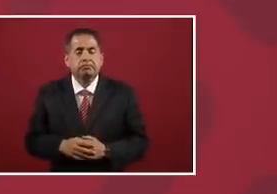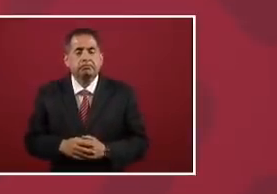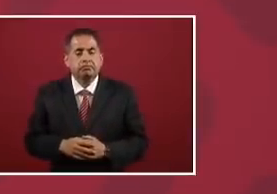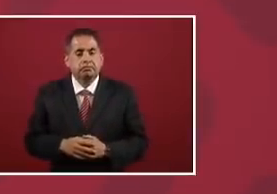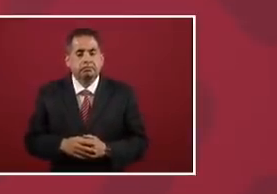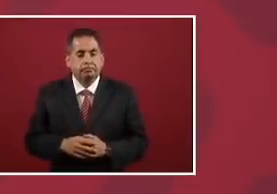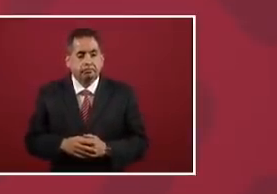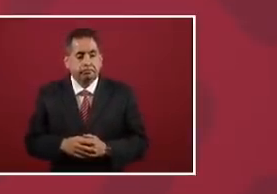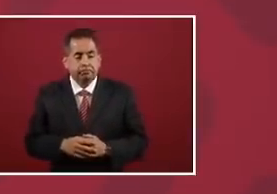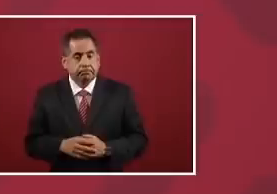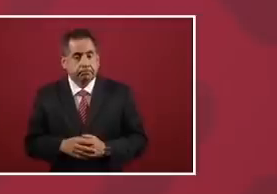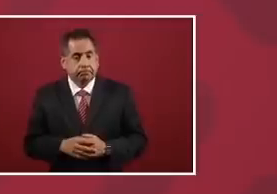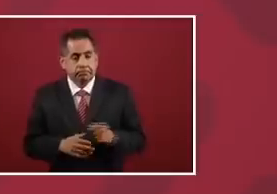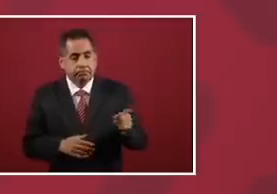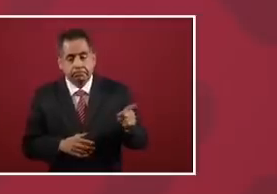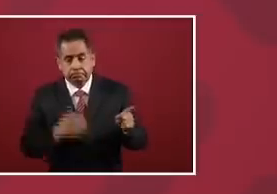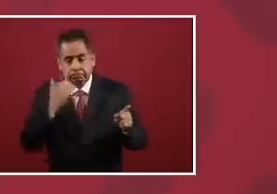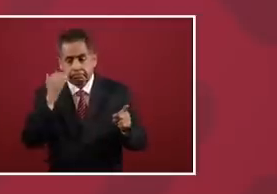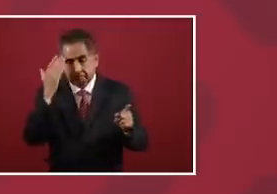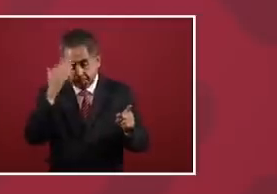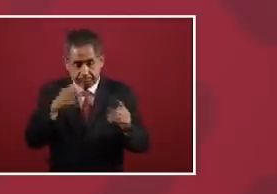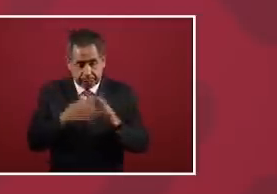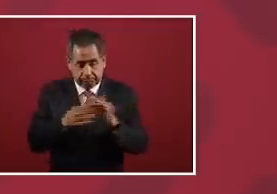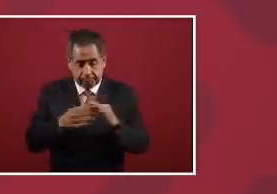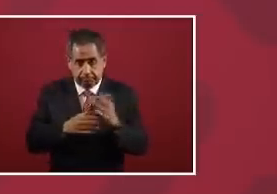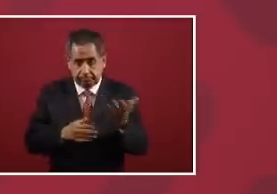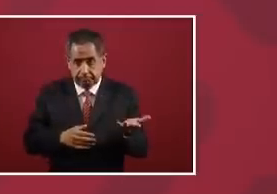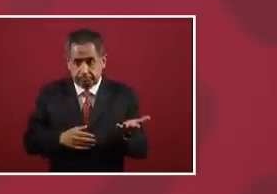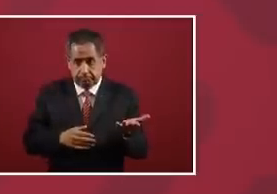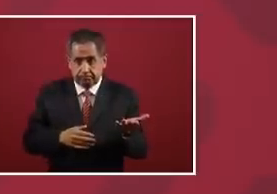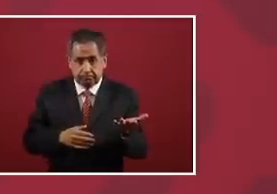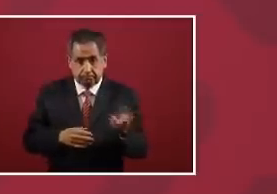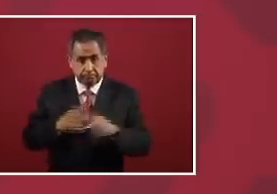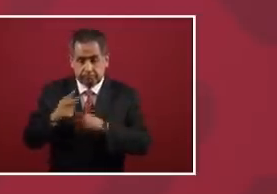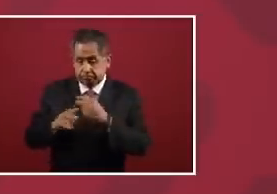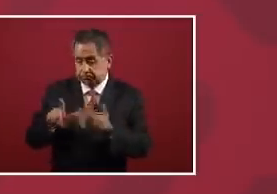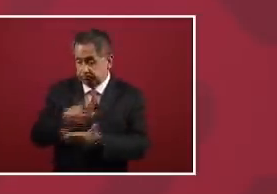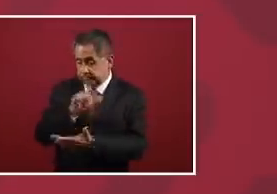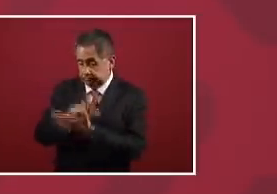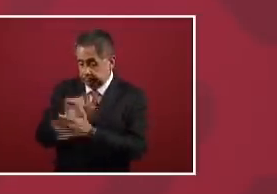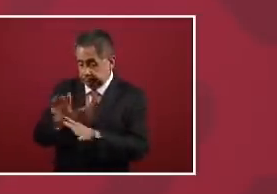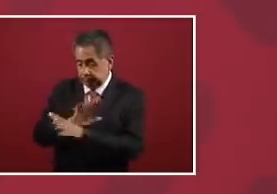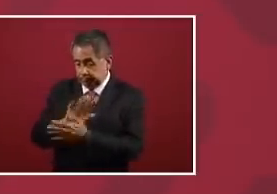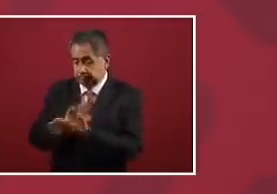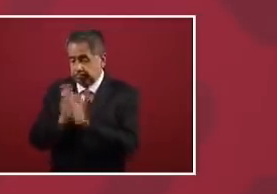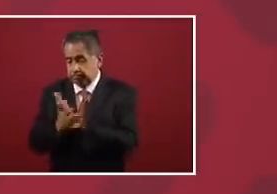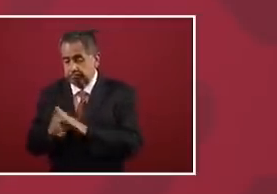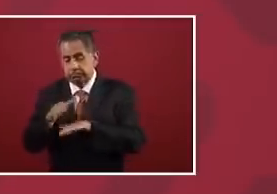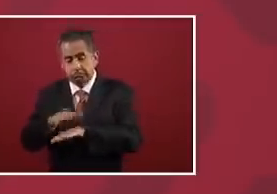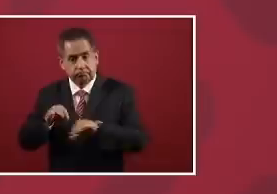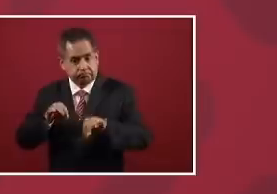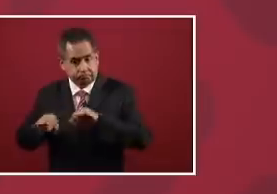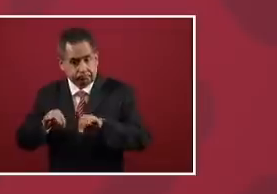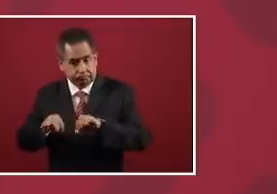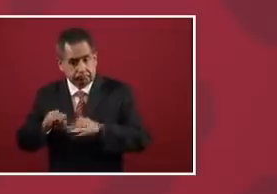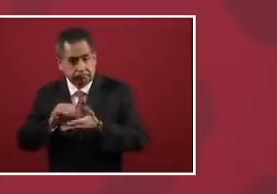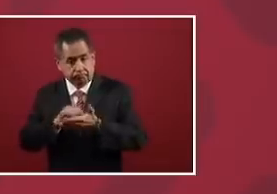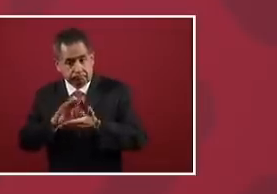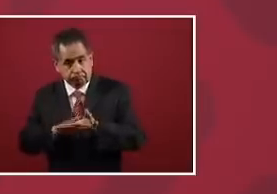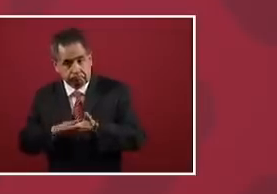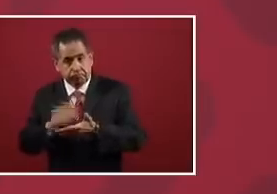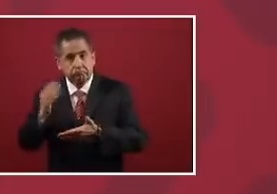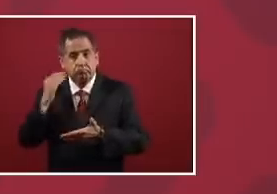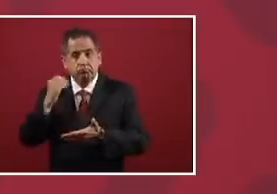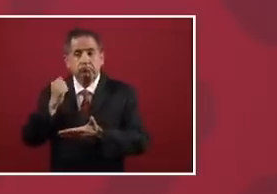si se va a aplicar la reforma laboral que se